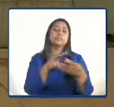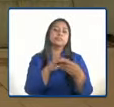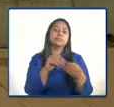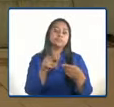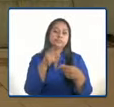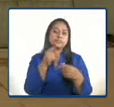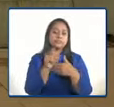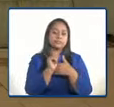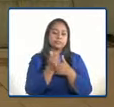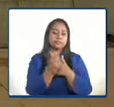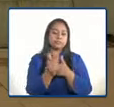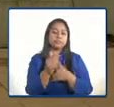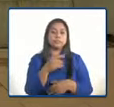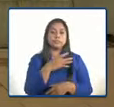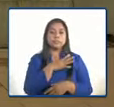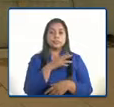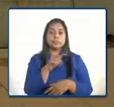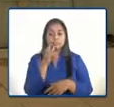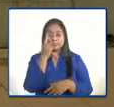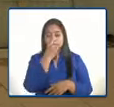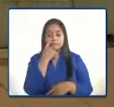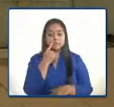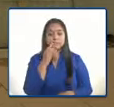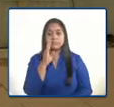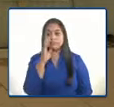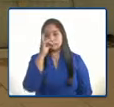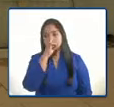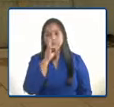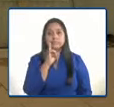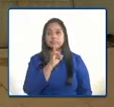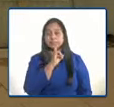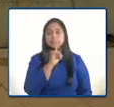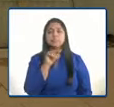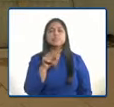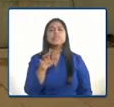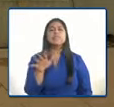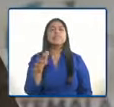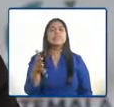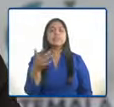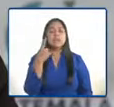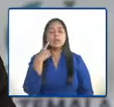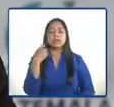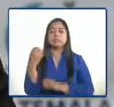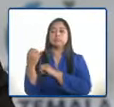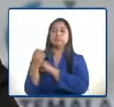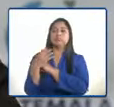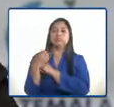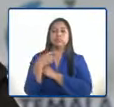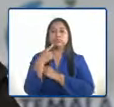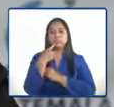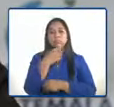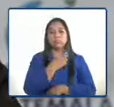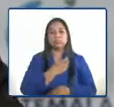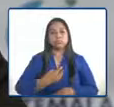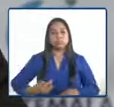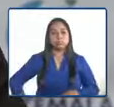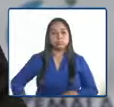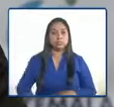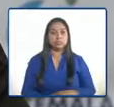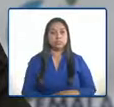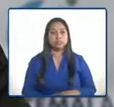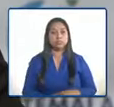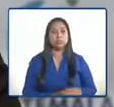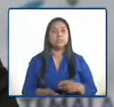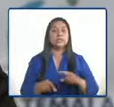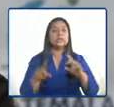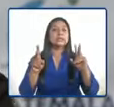tenido en la Secretaría de Bienestar Social. Primero, siguiendo las instrucciones del señor presidente Alejandro Yamatei en el tema